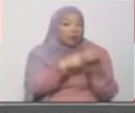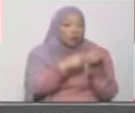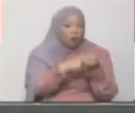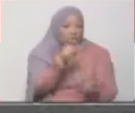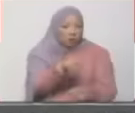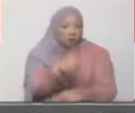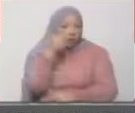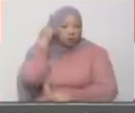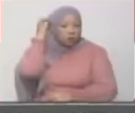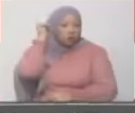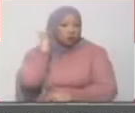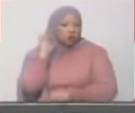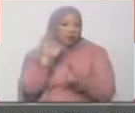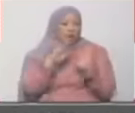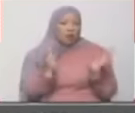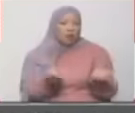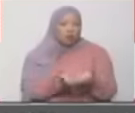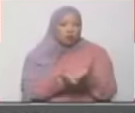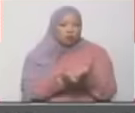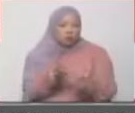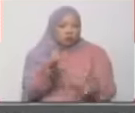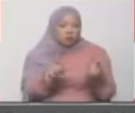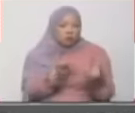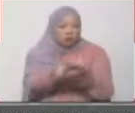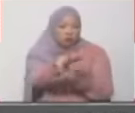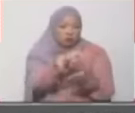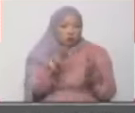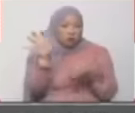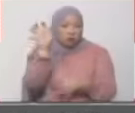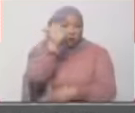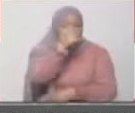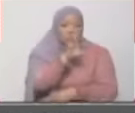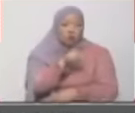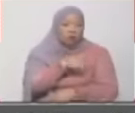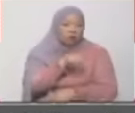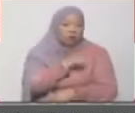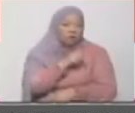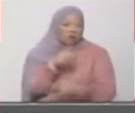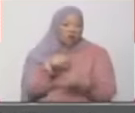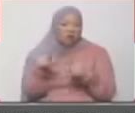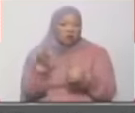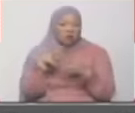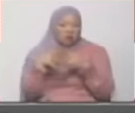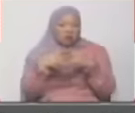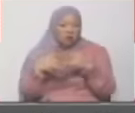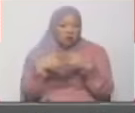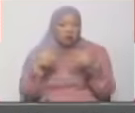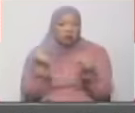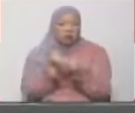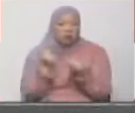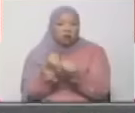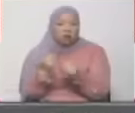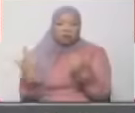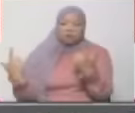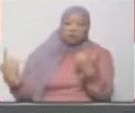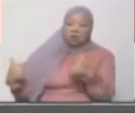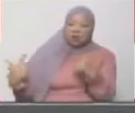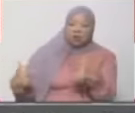donde estén, en el mundo, porque ellos huyeron del país, les digo, con su guerrita, por aquí, por